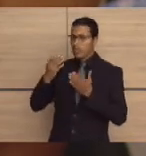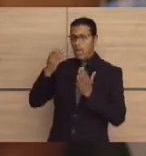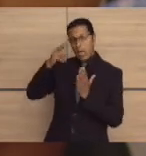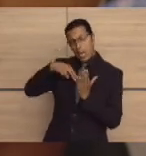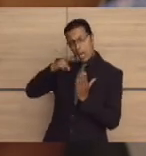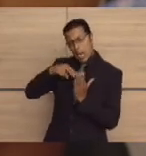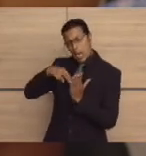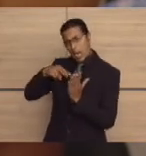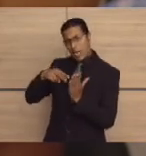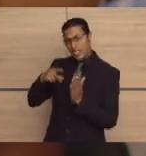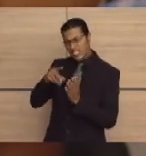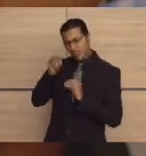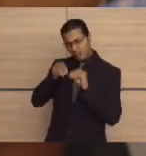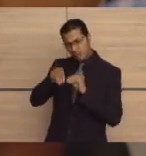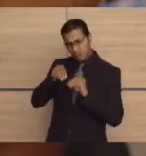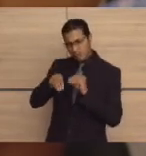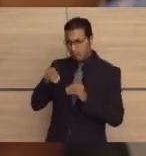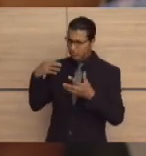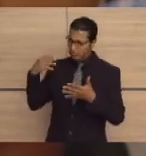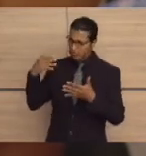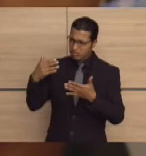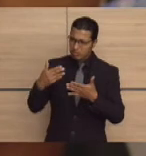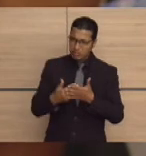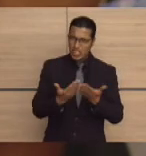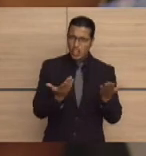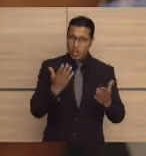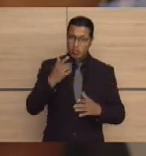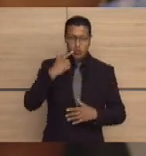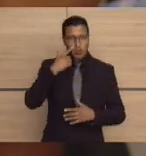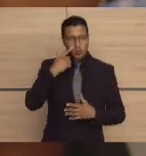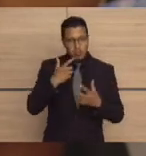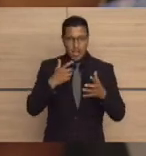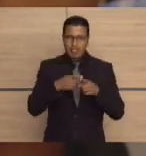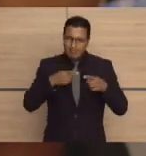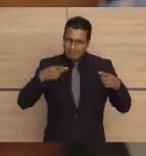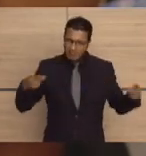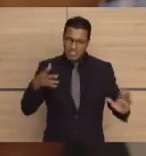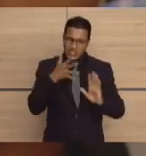rica y diversa de nuestra geografía y de nuestra composición.